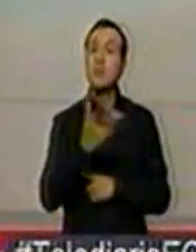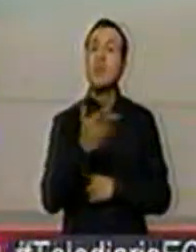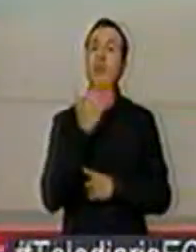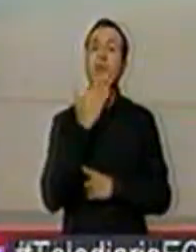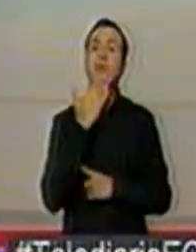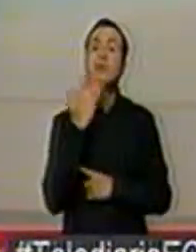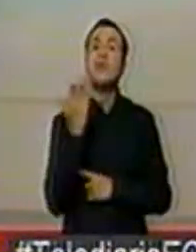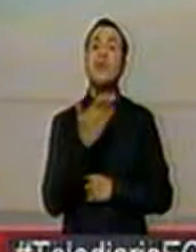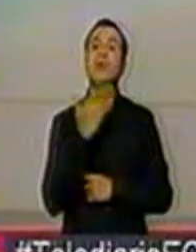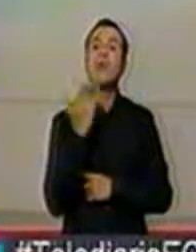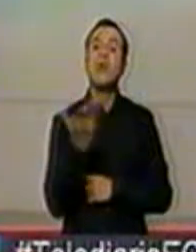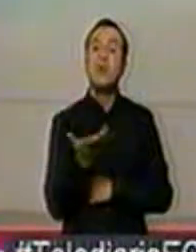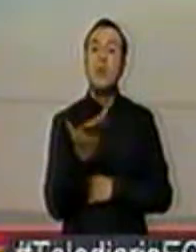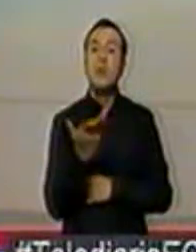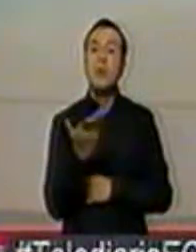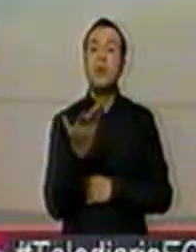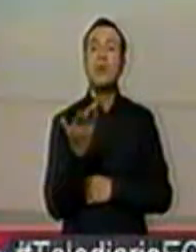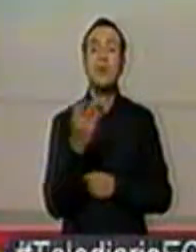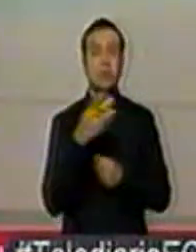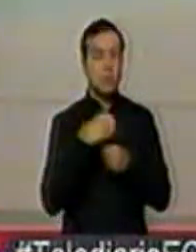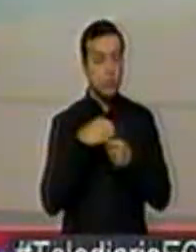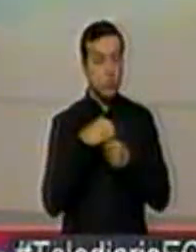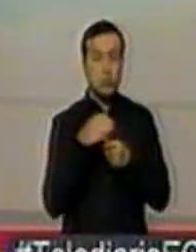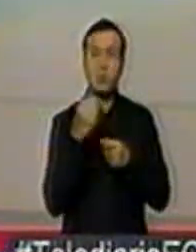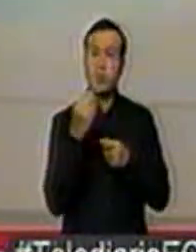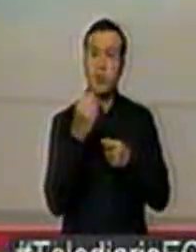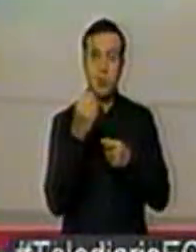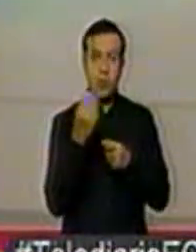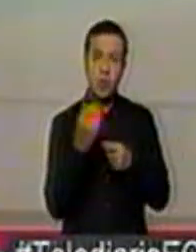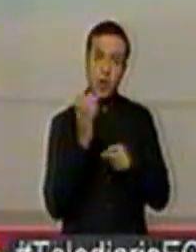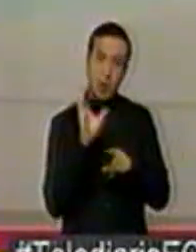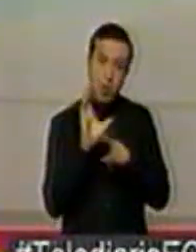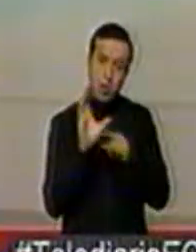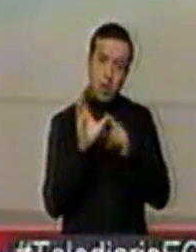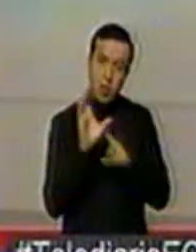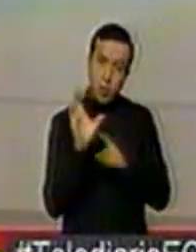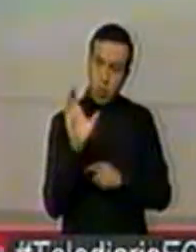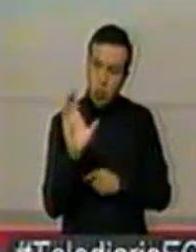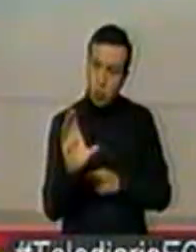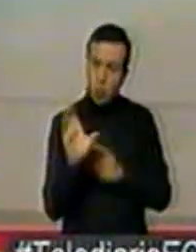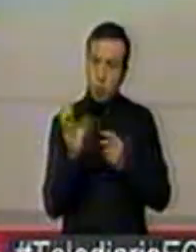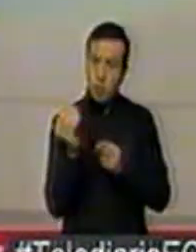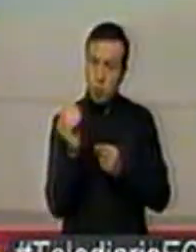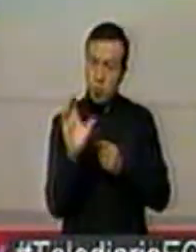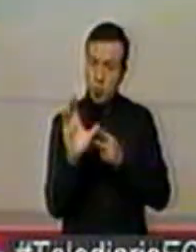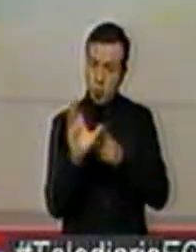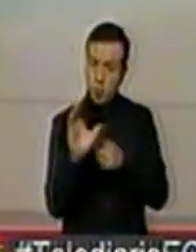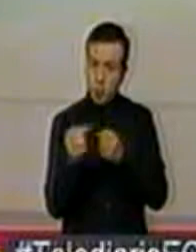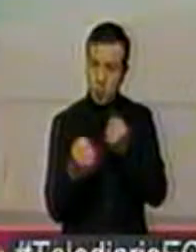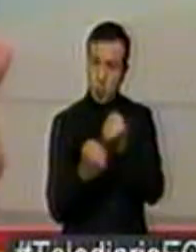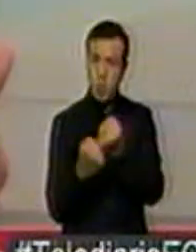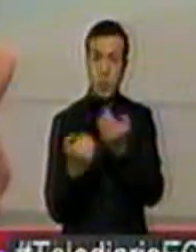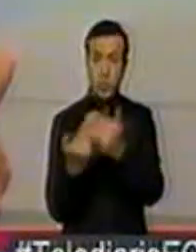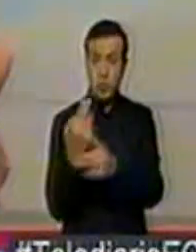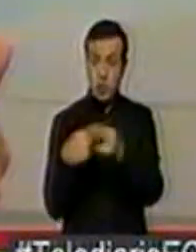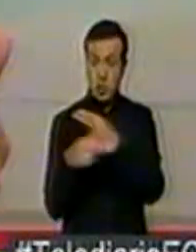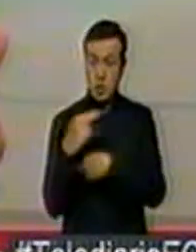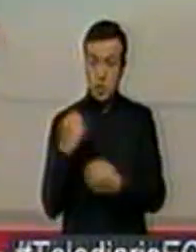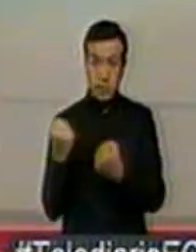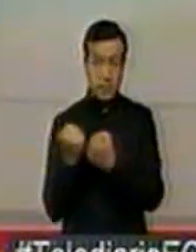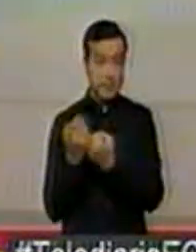el capital semilla el crowdfunding y una serie de mecanismos económicos financieros justamente para ayudar a estos emprendimientos